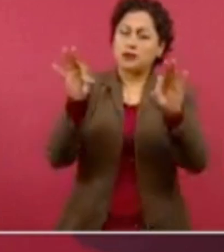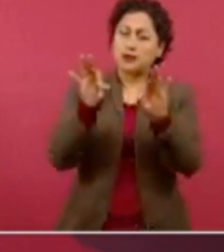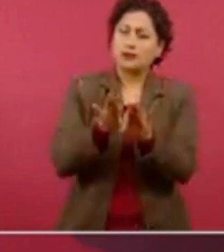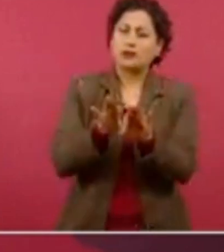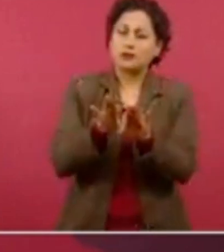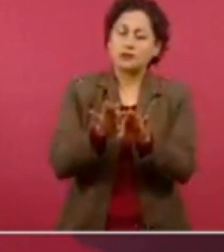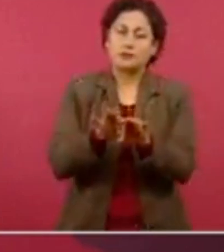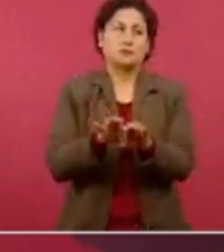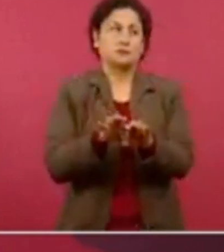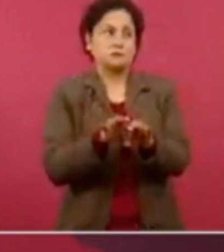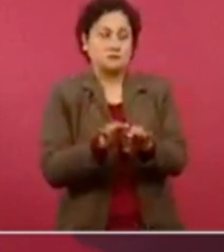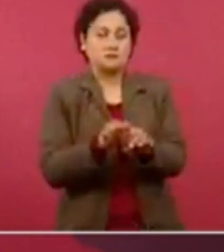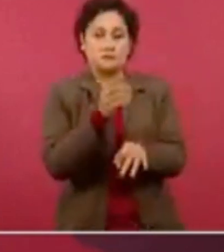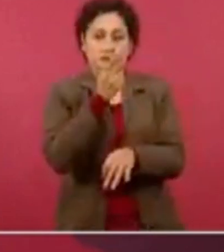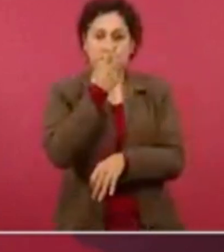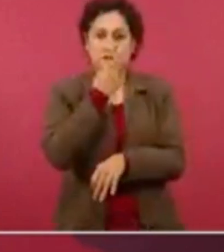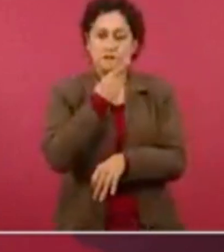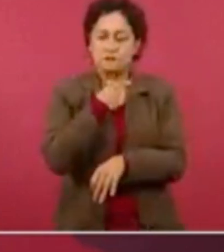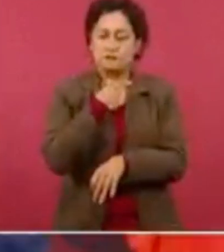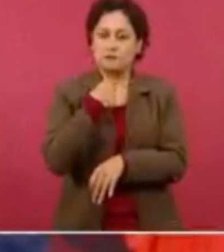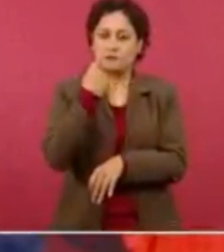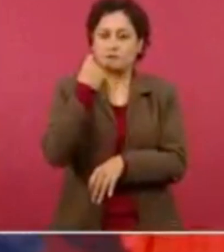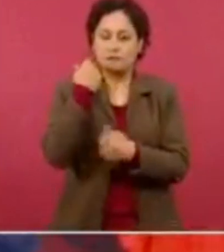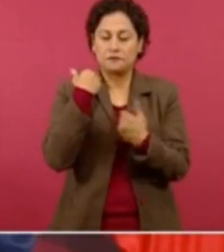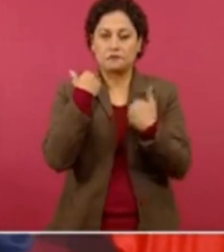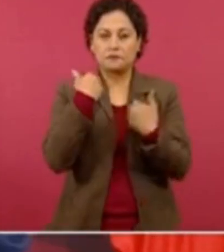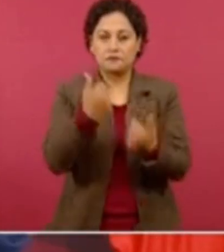Y también, pues,